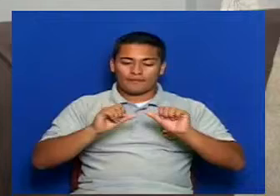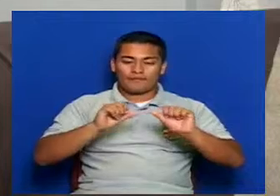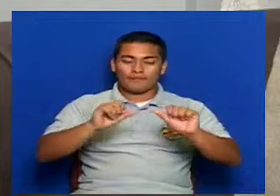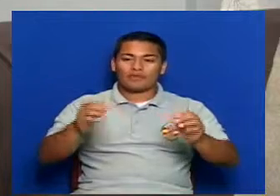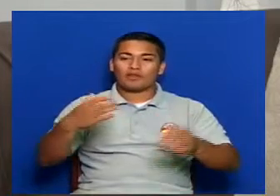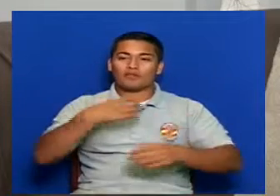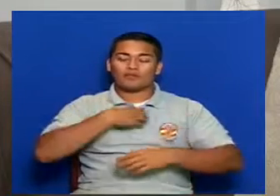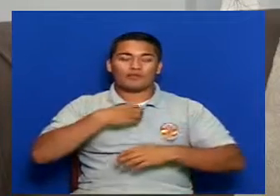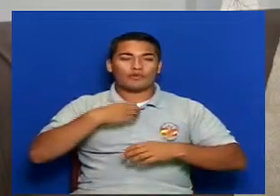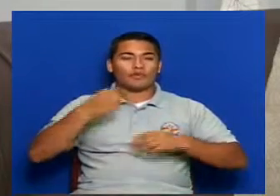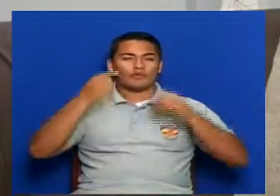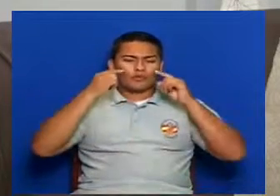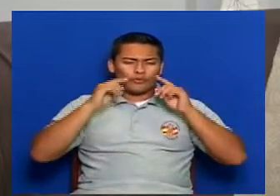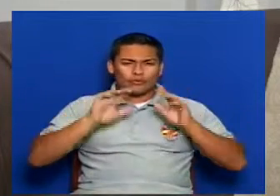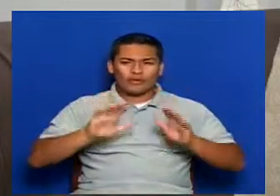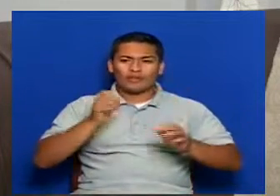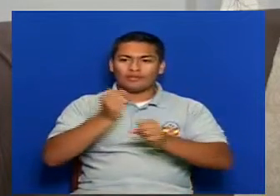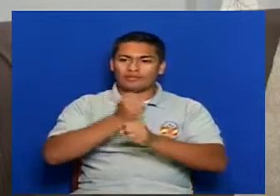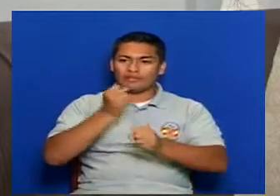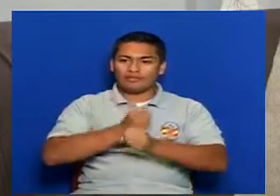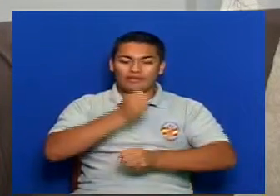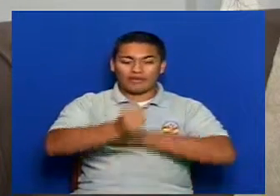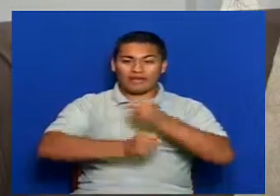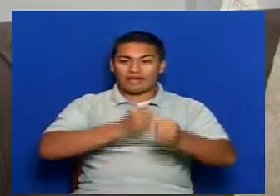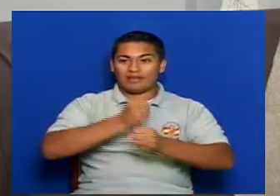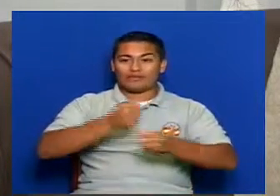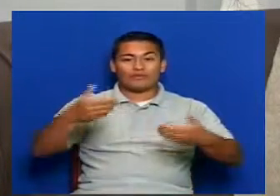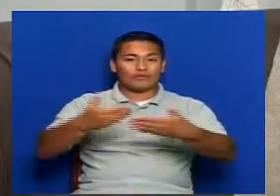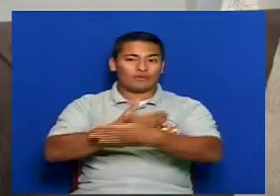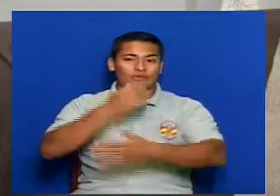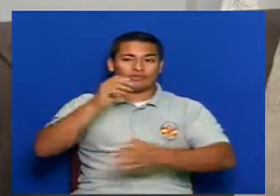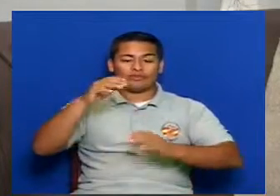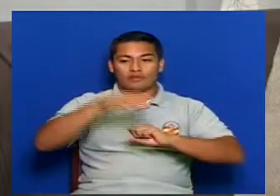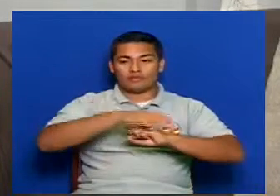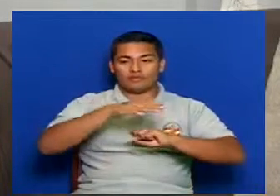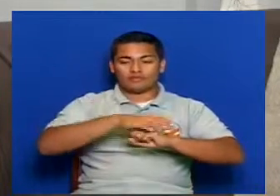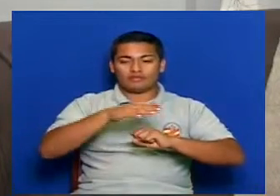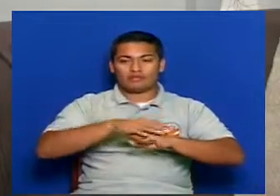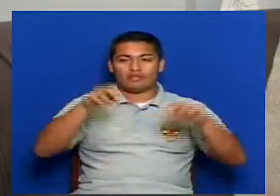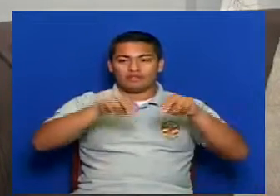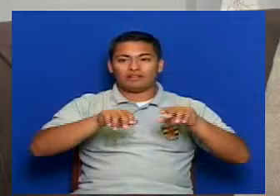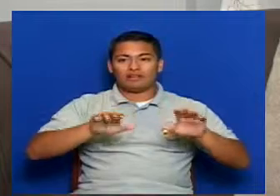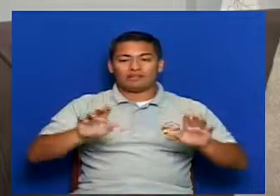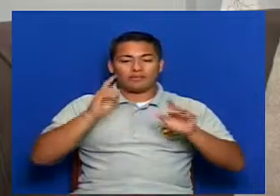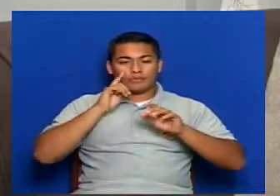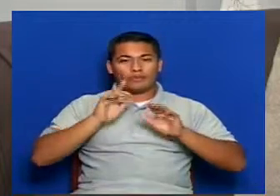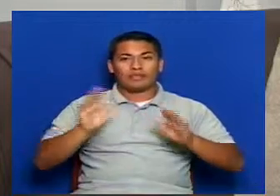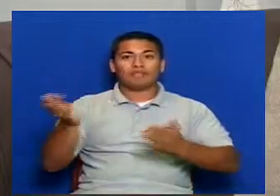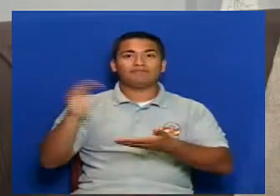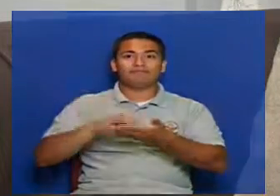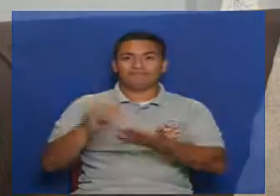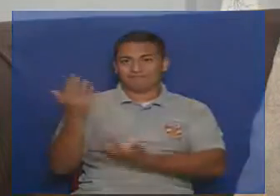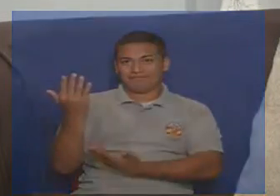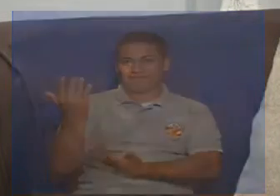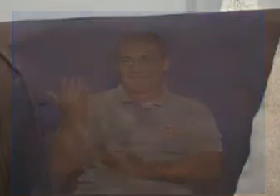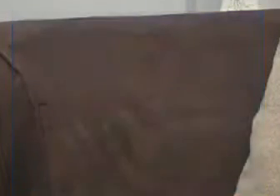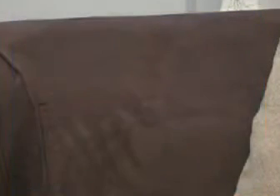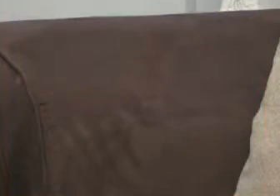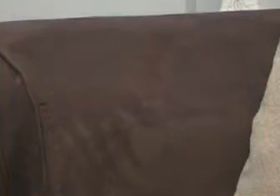proyecciones de trabajo que tiene para este año la comisión de medio ambiente y recursos naturales ya volvemos